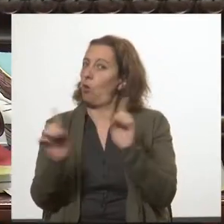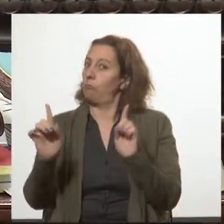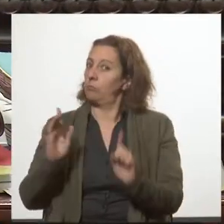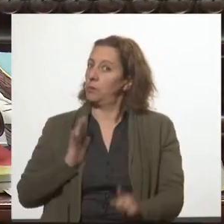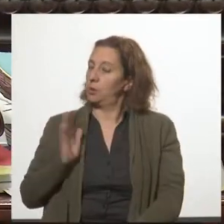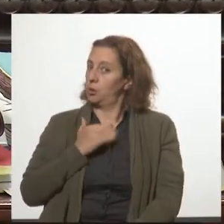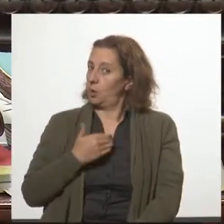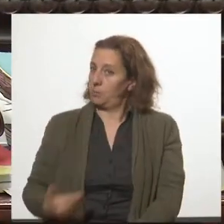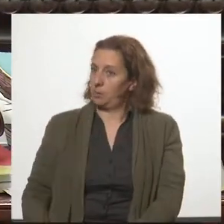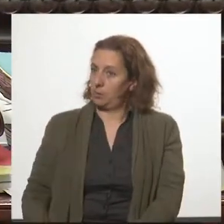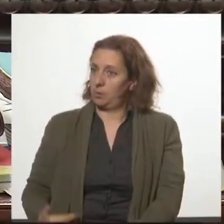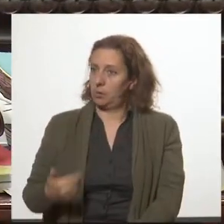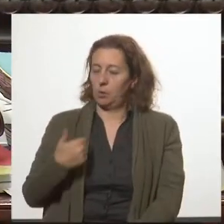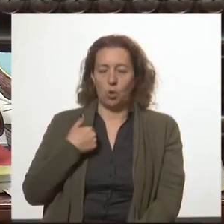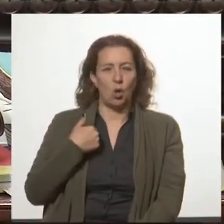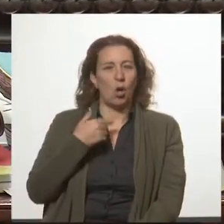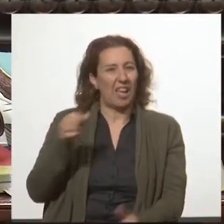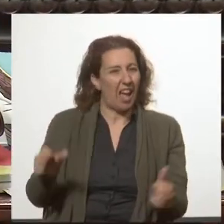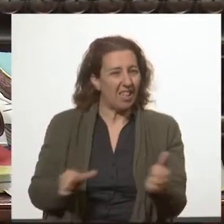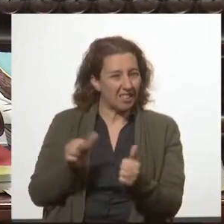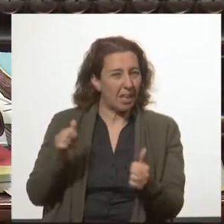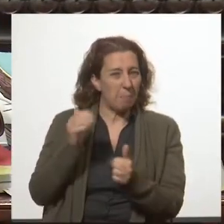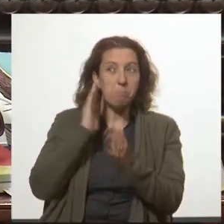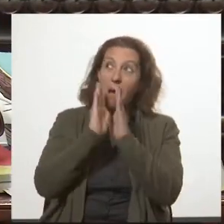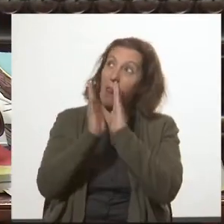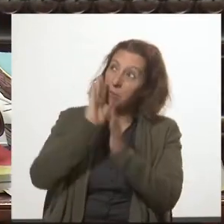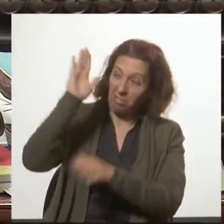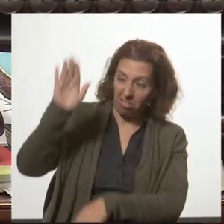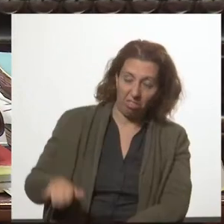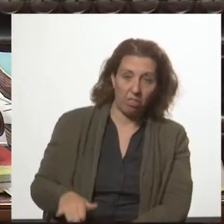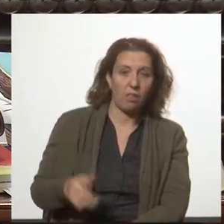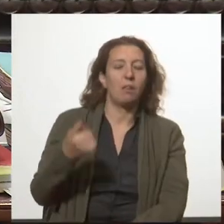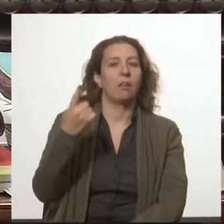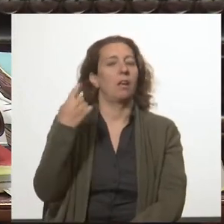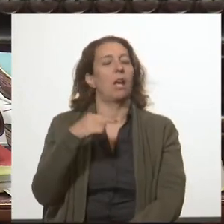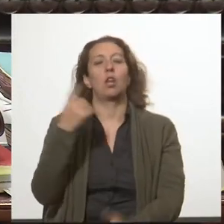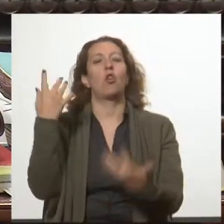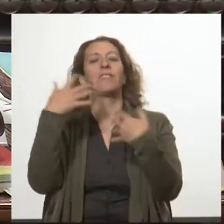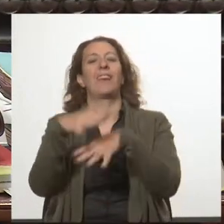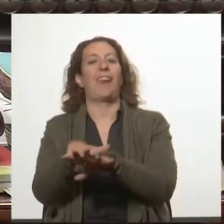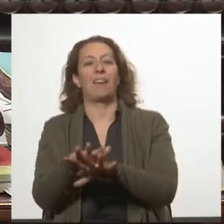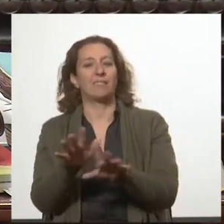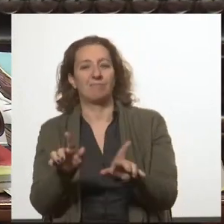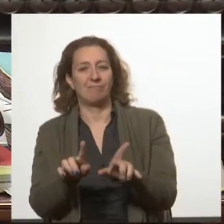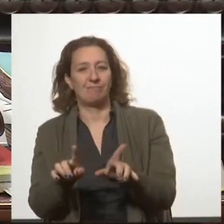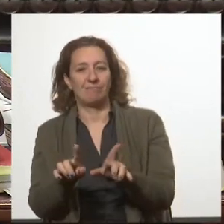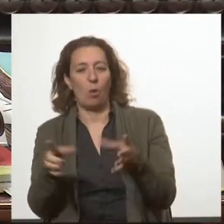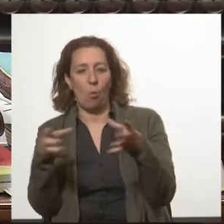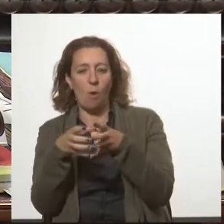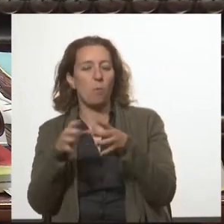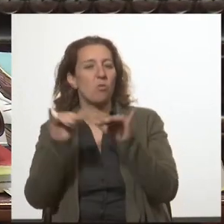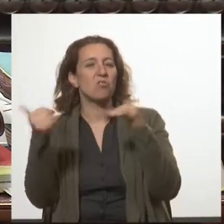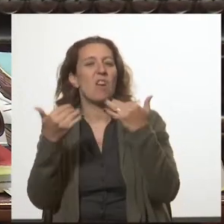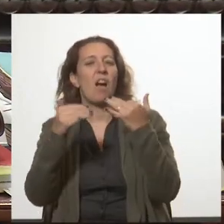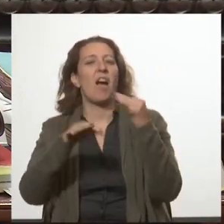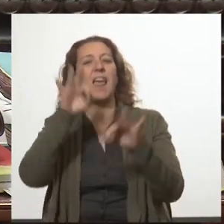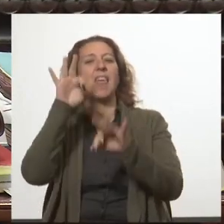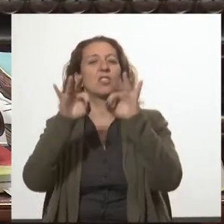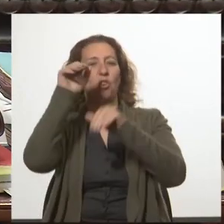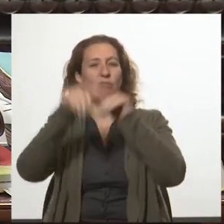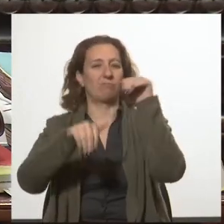desprestigia al parlamento es no integrar un cuerpo para el que se fue electo y es el deber de los